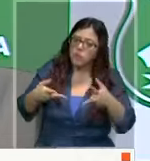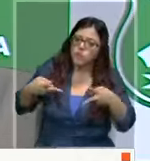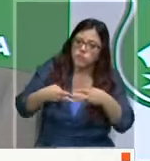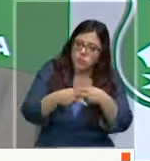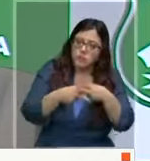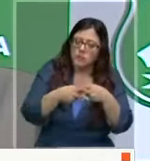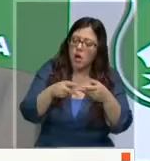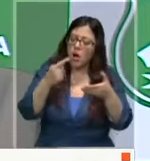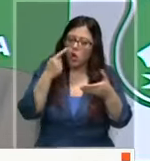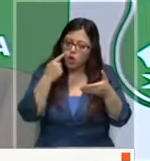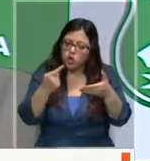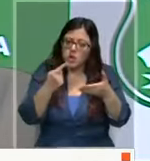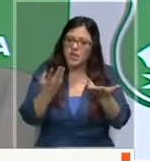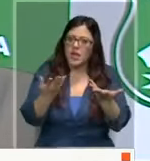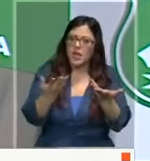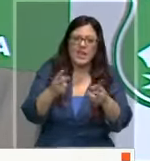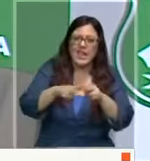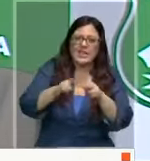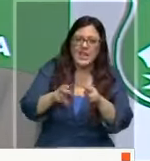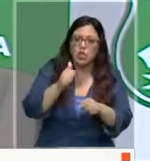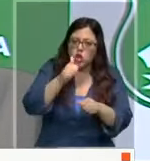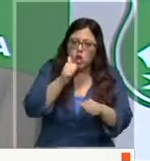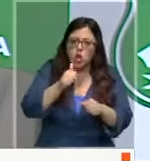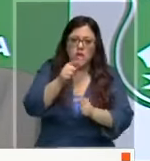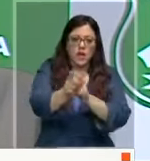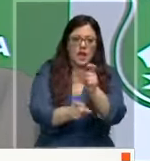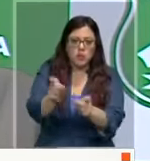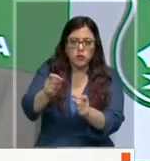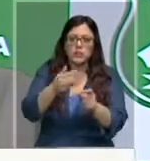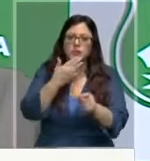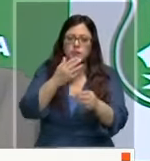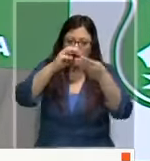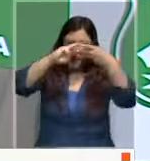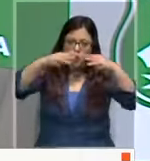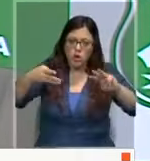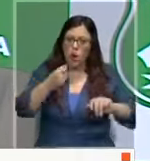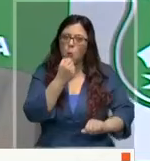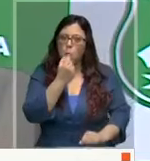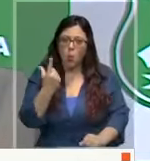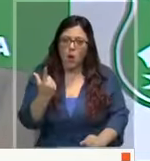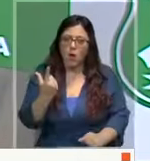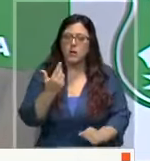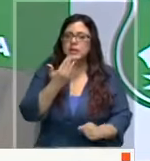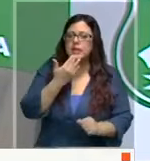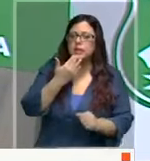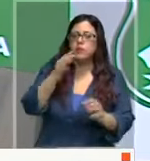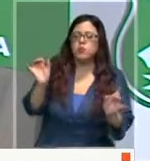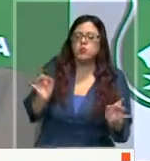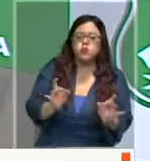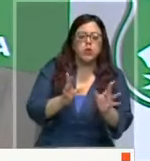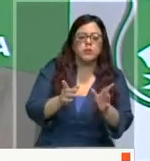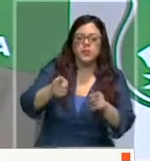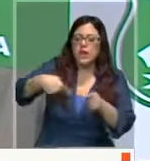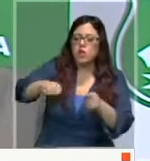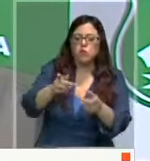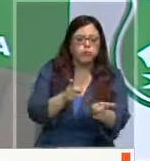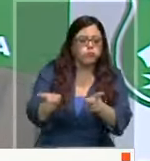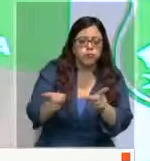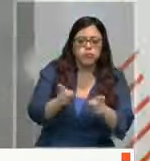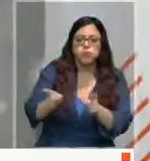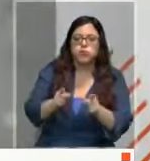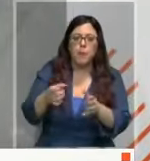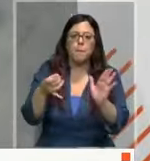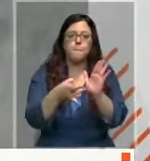conocer el día a día de los sujetos, conocer cuál era la metodología o el tipo de organización que ellos desarrollaban para cometer los